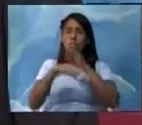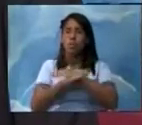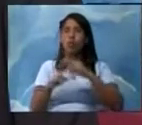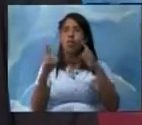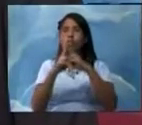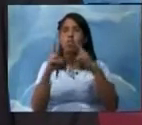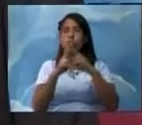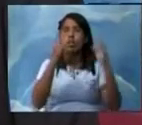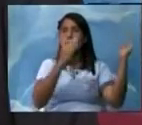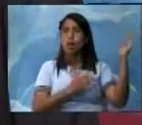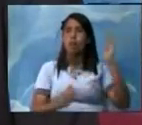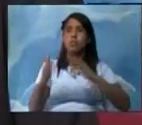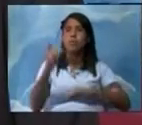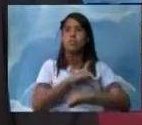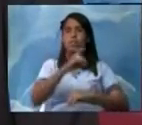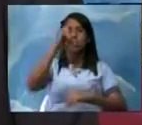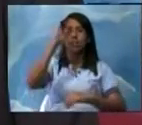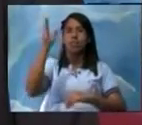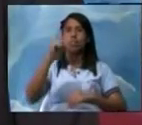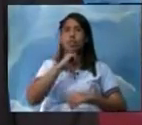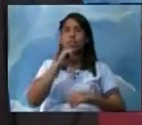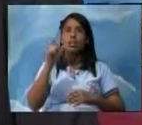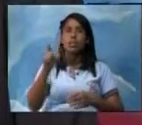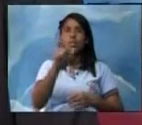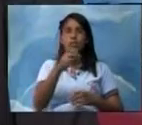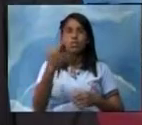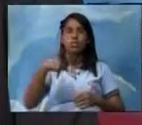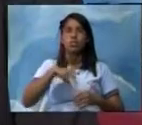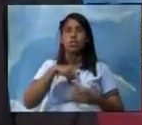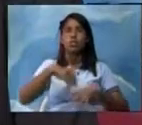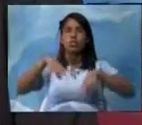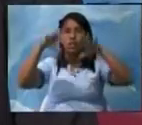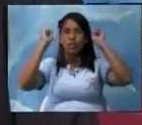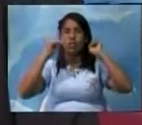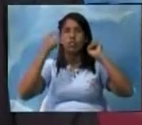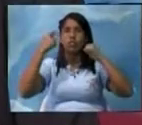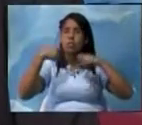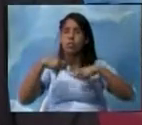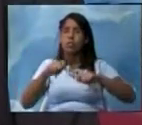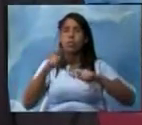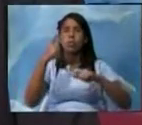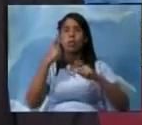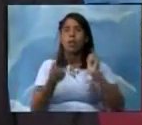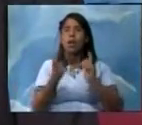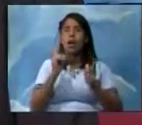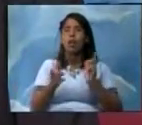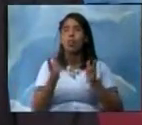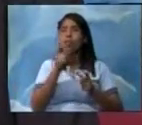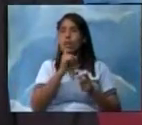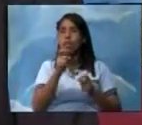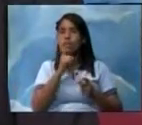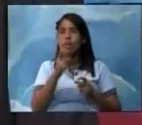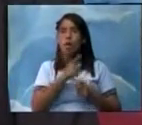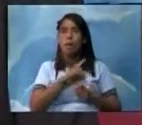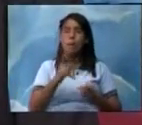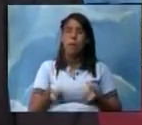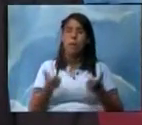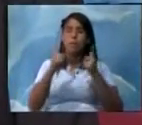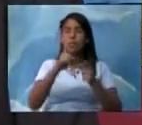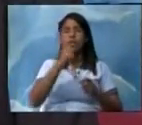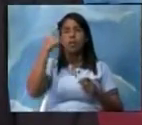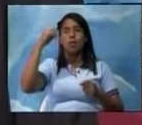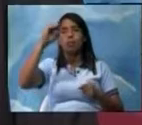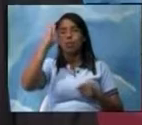la presencia de Dios y es necesario que nosotros entendamos Que cuando estamos pasando por alguna dificultades permitida por